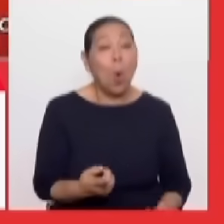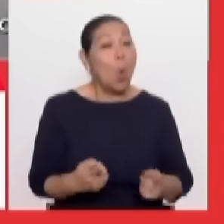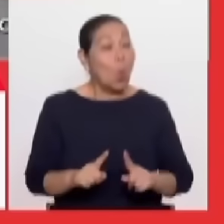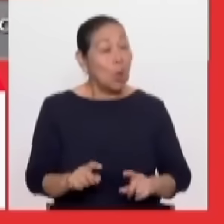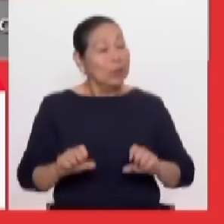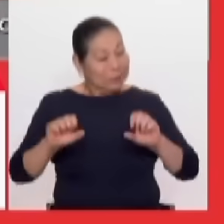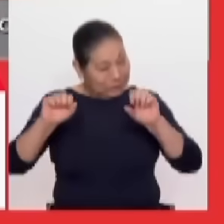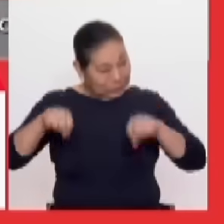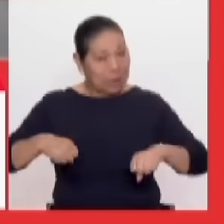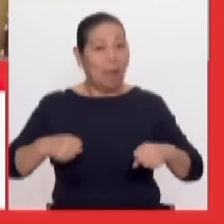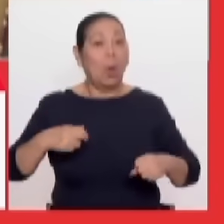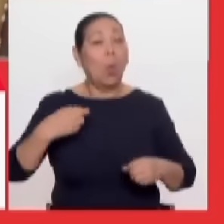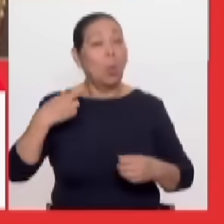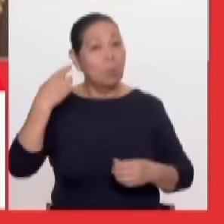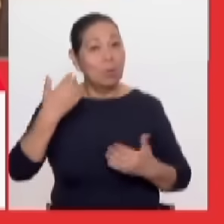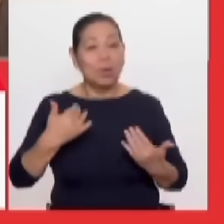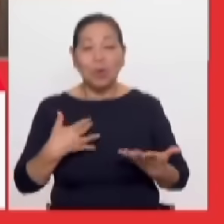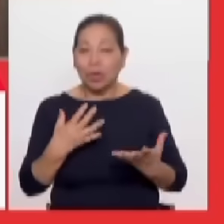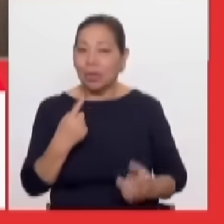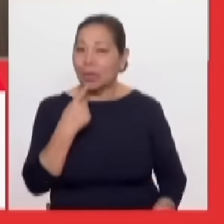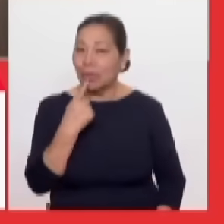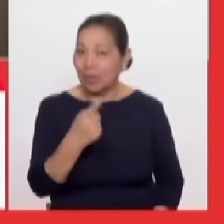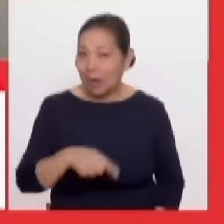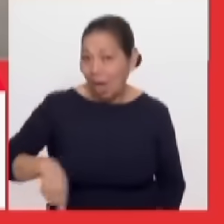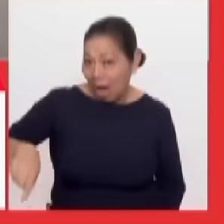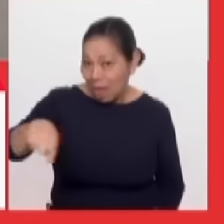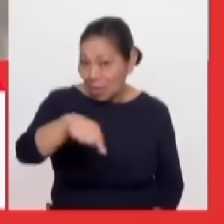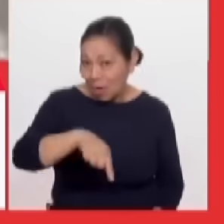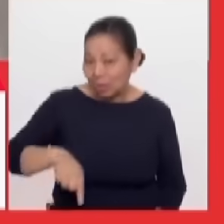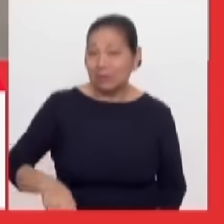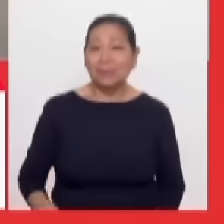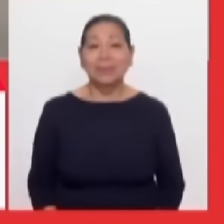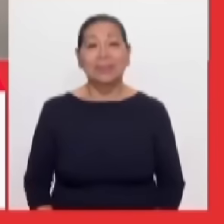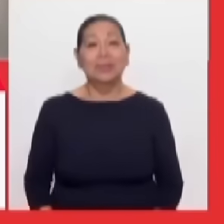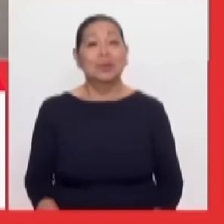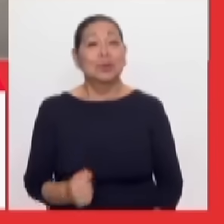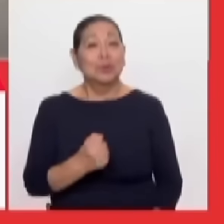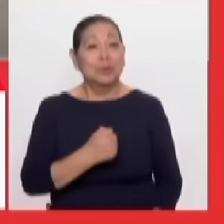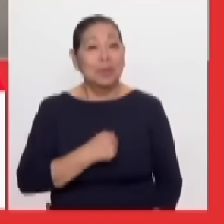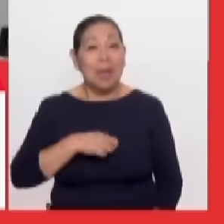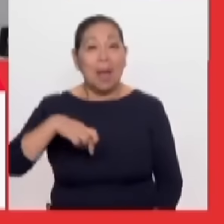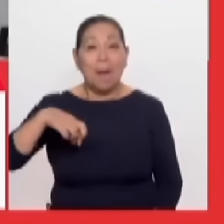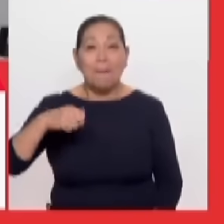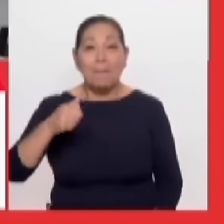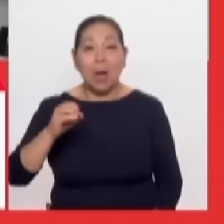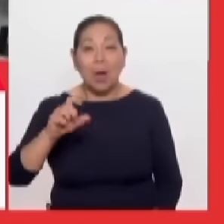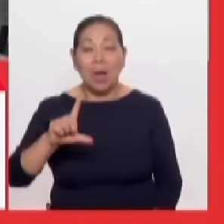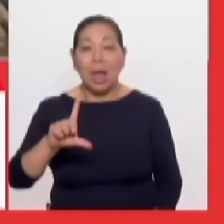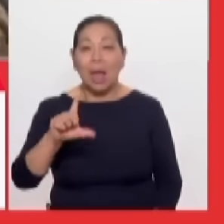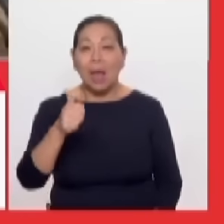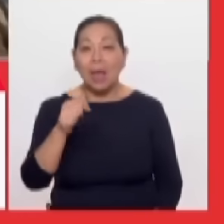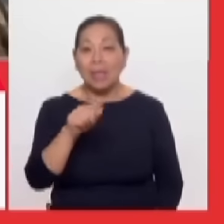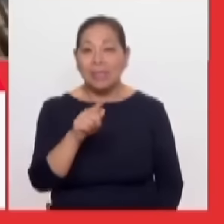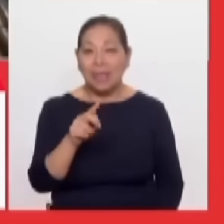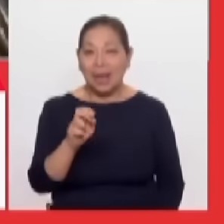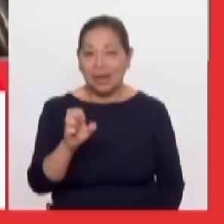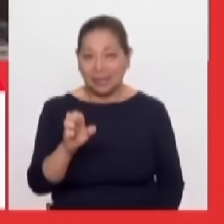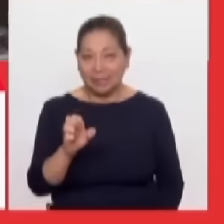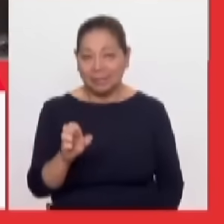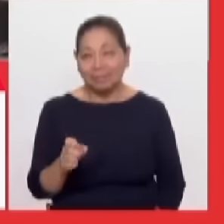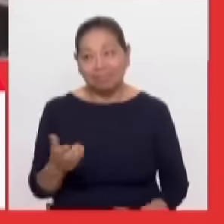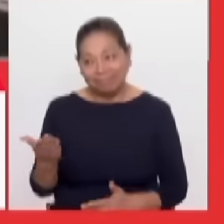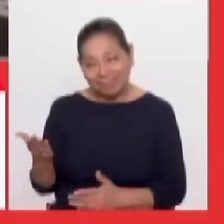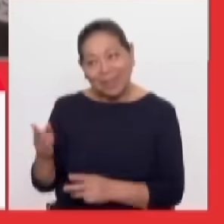hay decisión política, y aquí yo quiero recordar a nuestra querida Paola Lasarte, ministro, si me lo